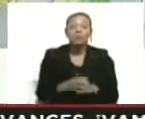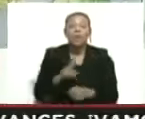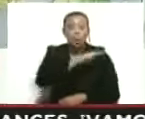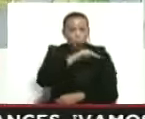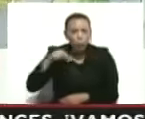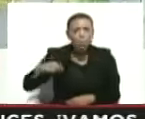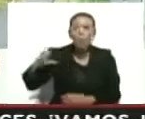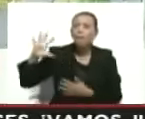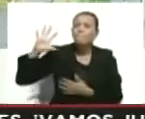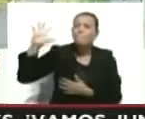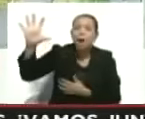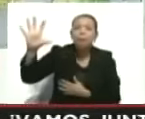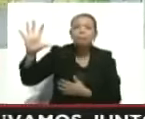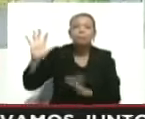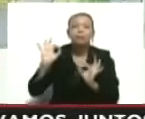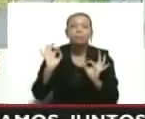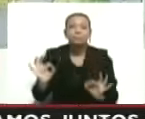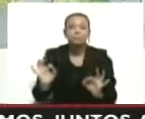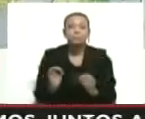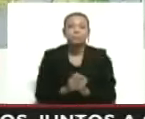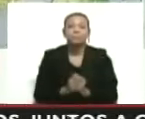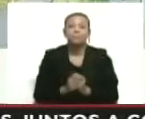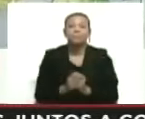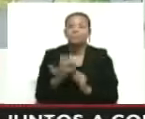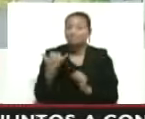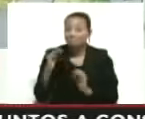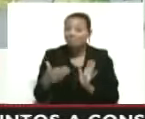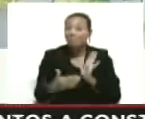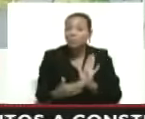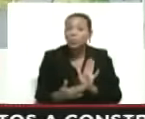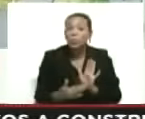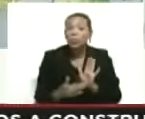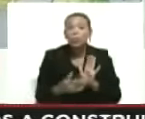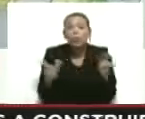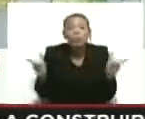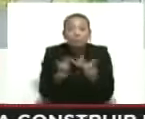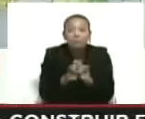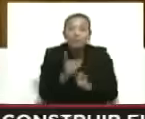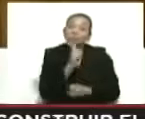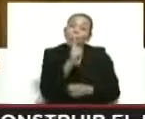mapa. Nuestro mapa. Y como